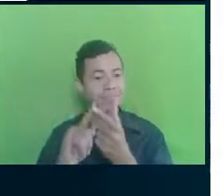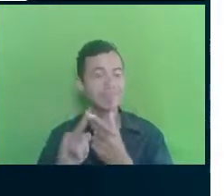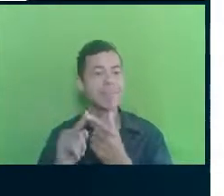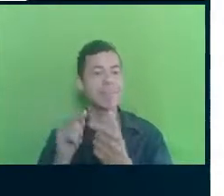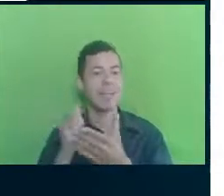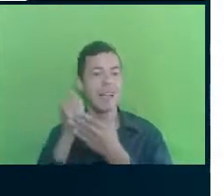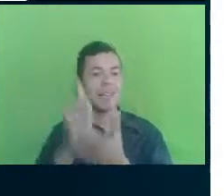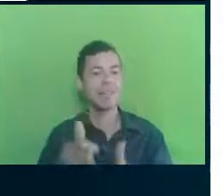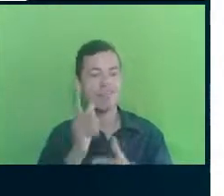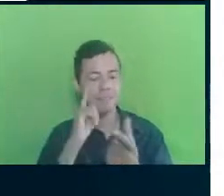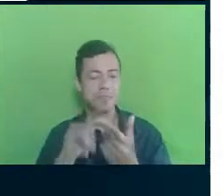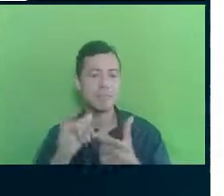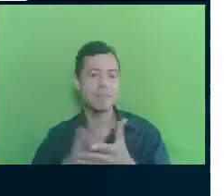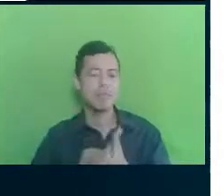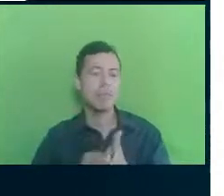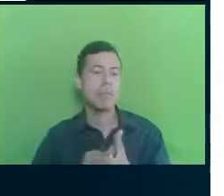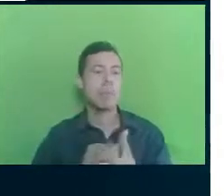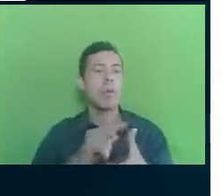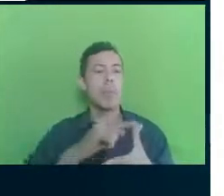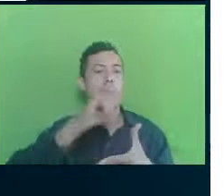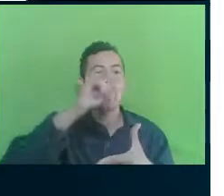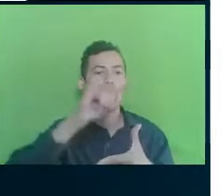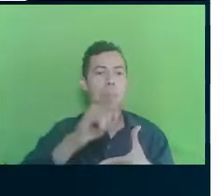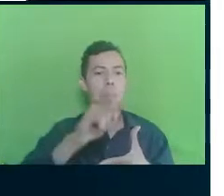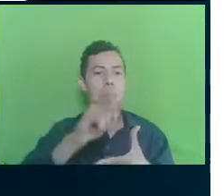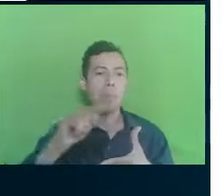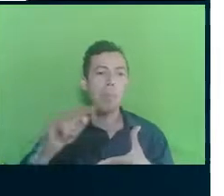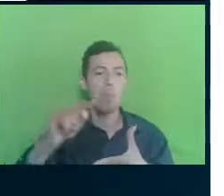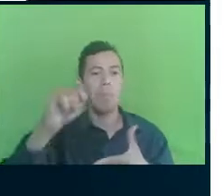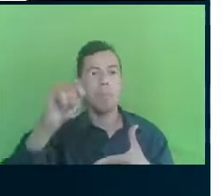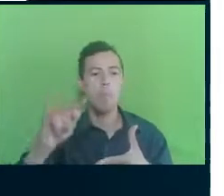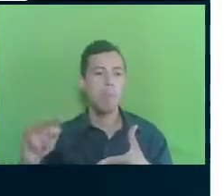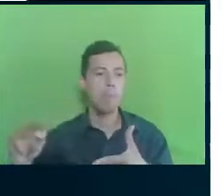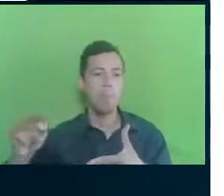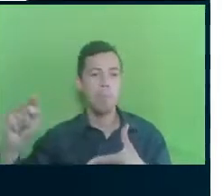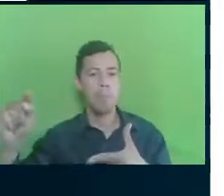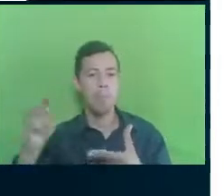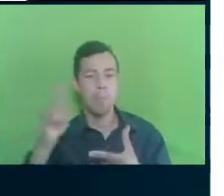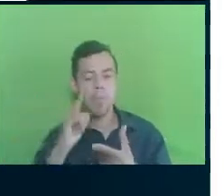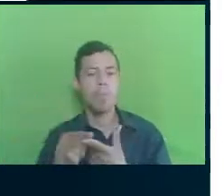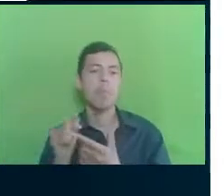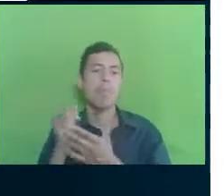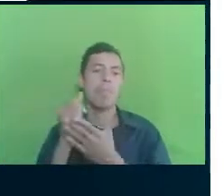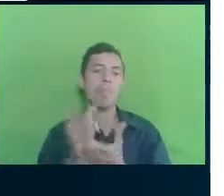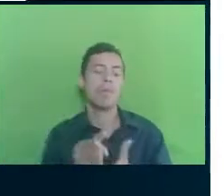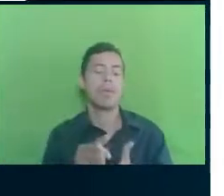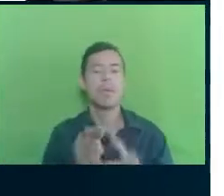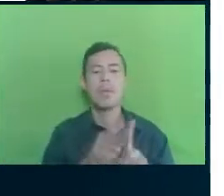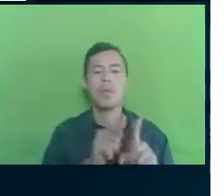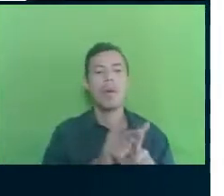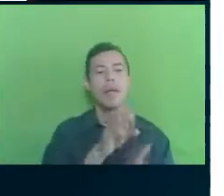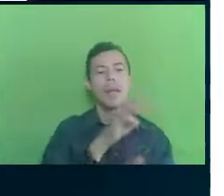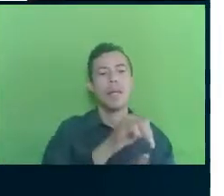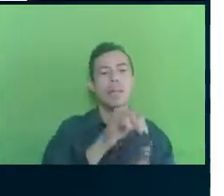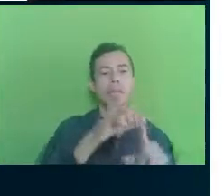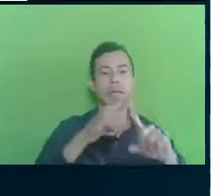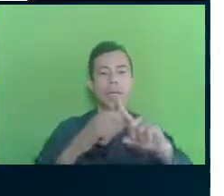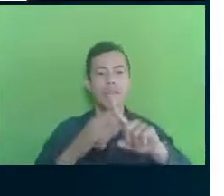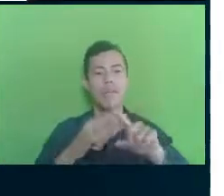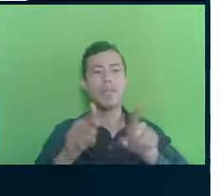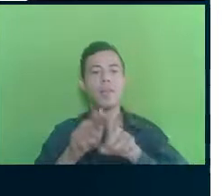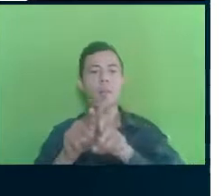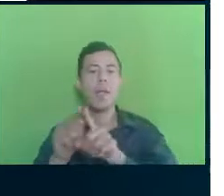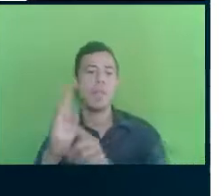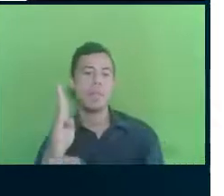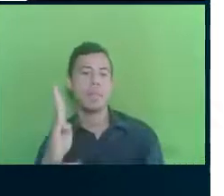puede ser una función no lineal, pero tiene como base la forma de igual a mx más b con ciertas